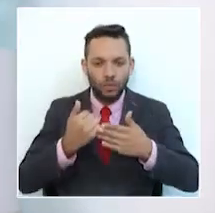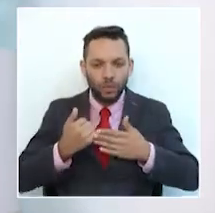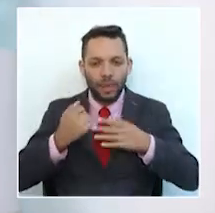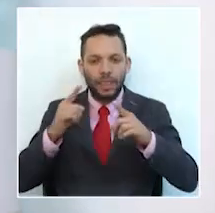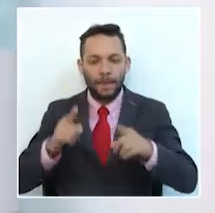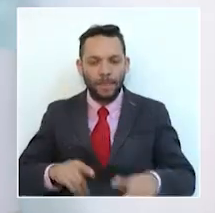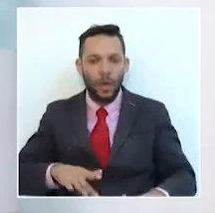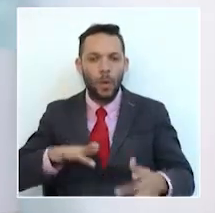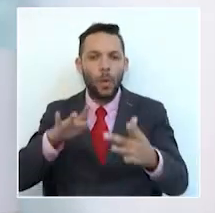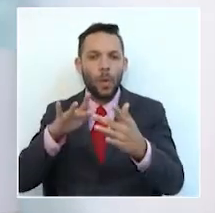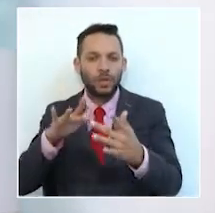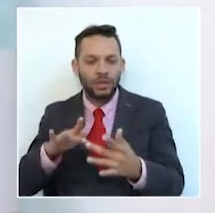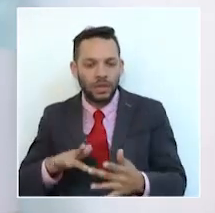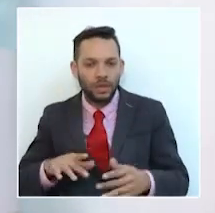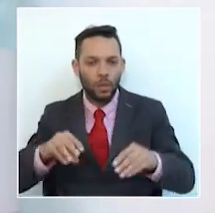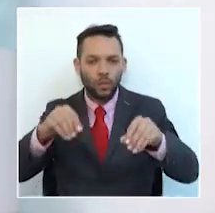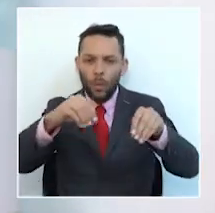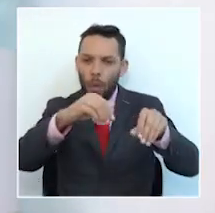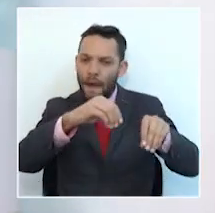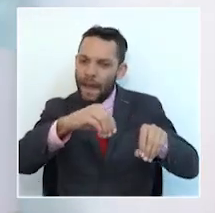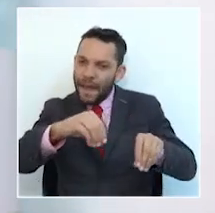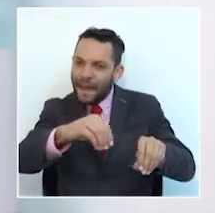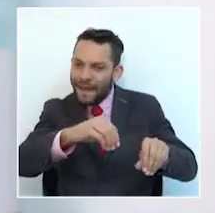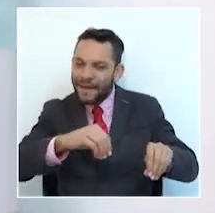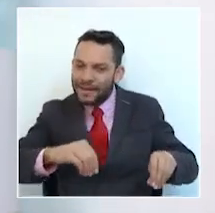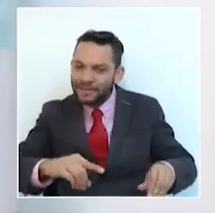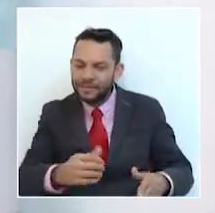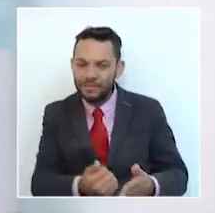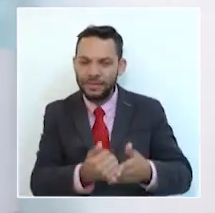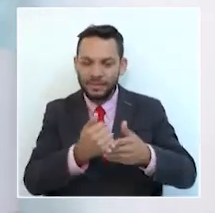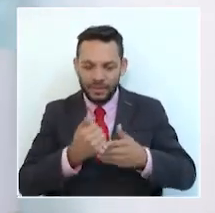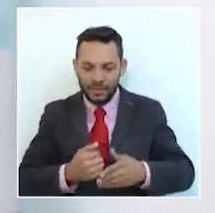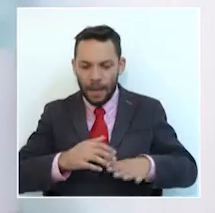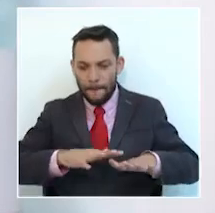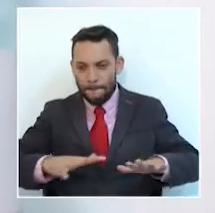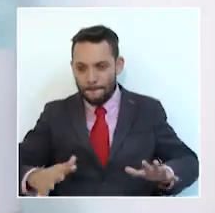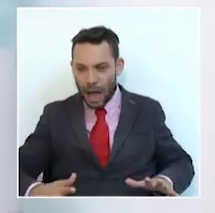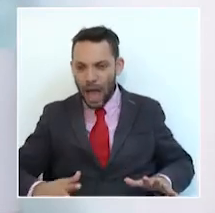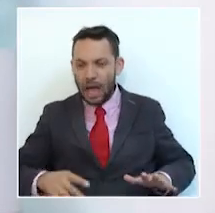con el barro y estos productos